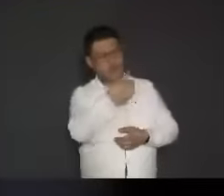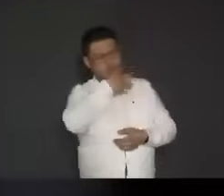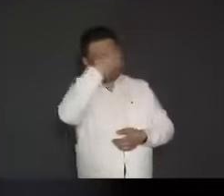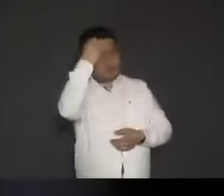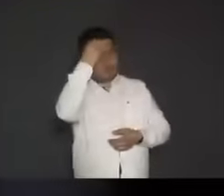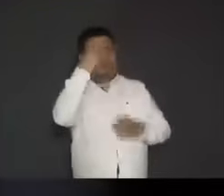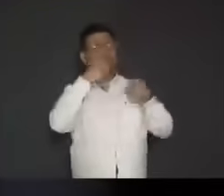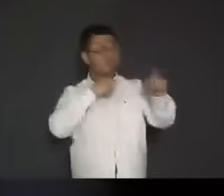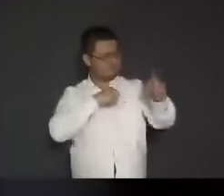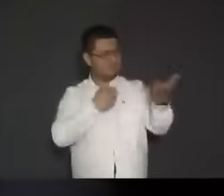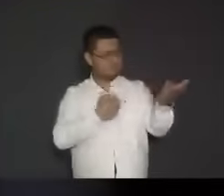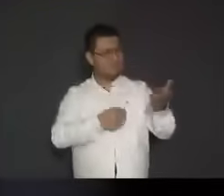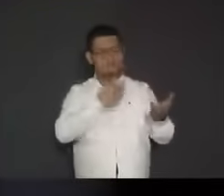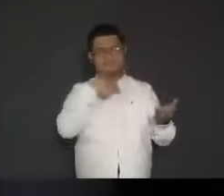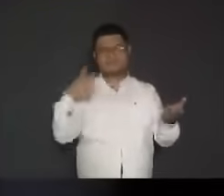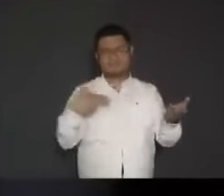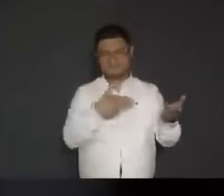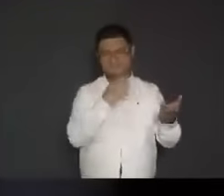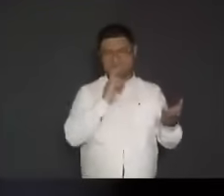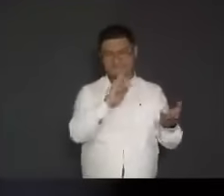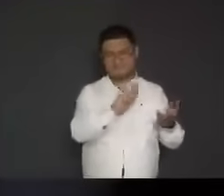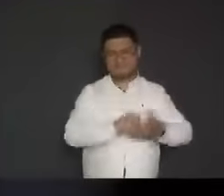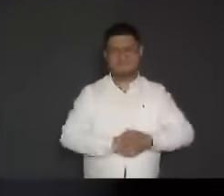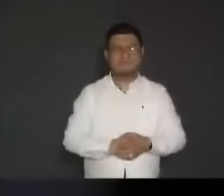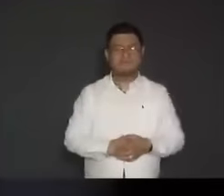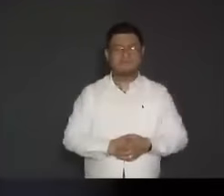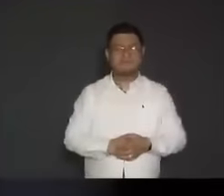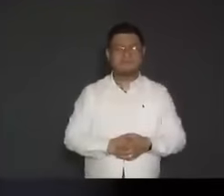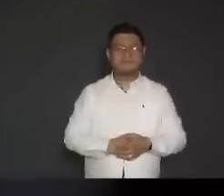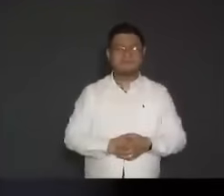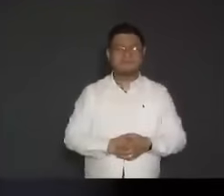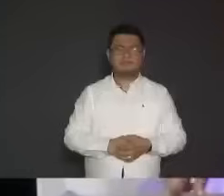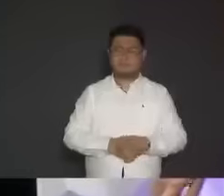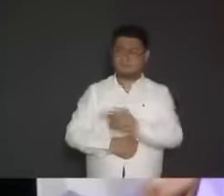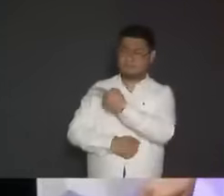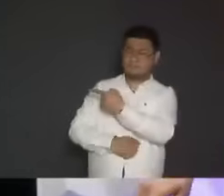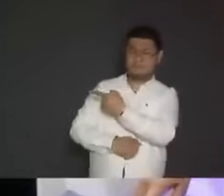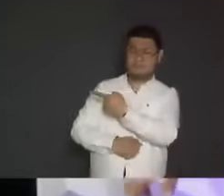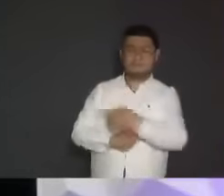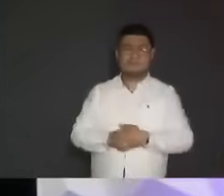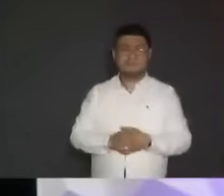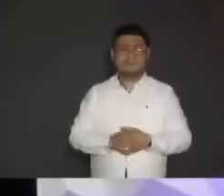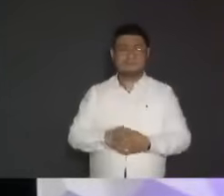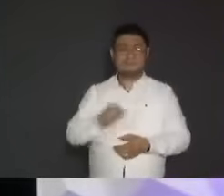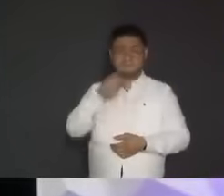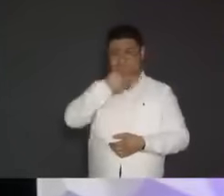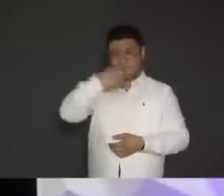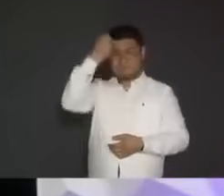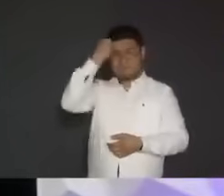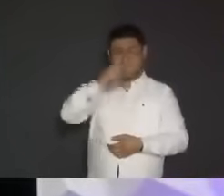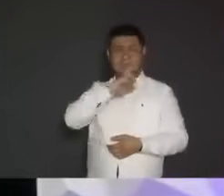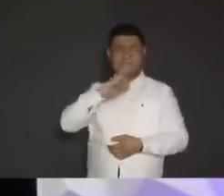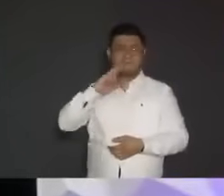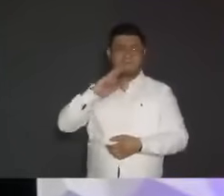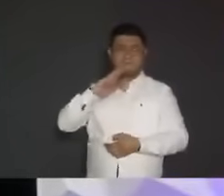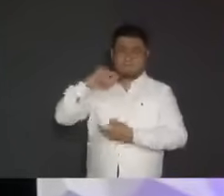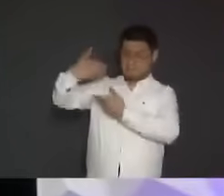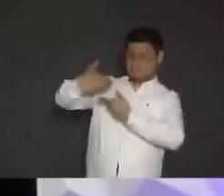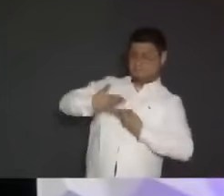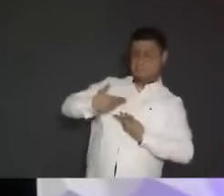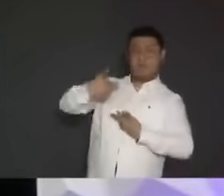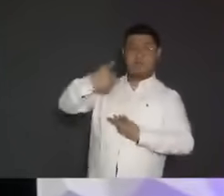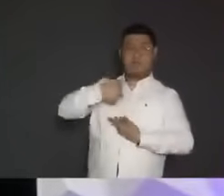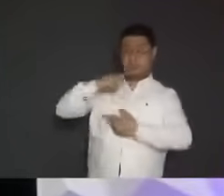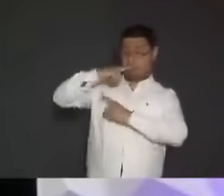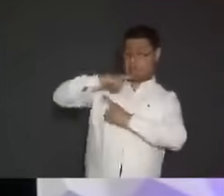Candidato Joaquín Díaz Mena, adelante. Cuando el candidato de la prepotencia y la corrupción se refiere a mí como gerente